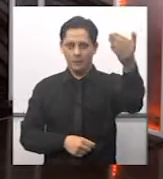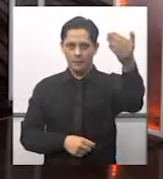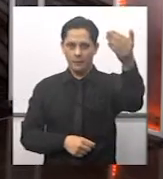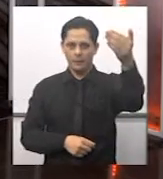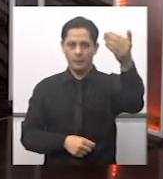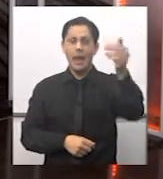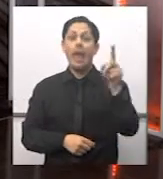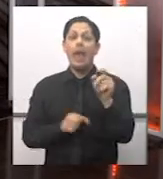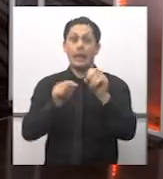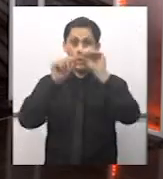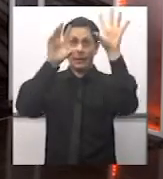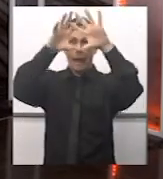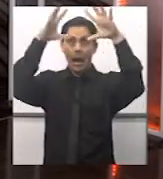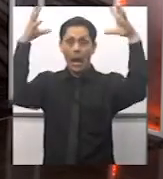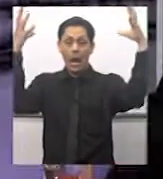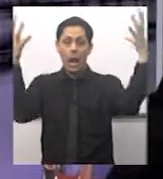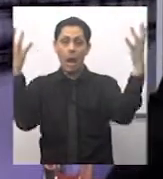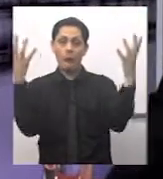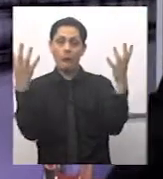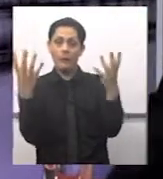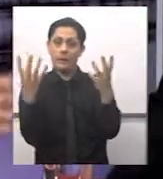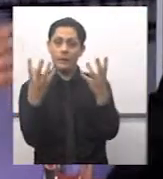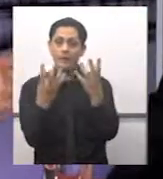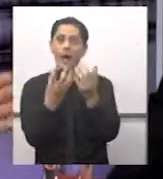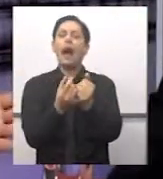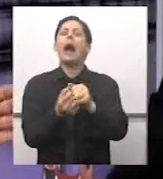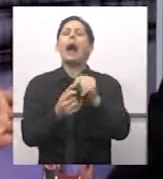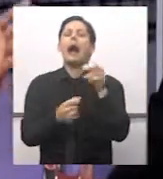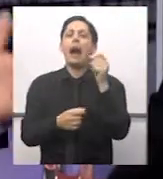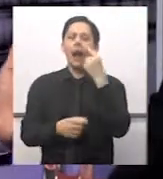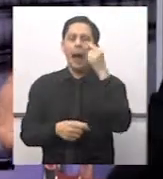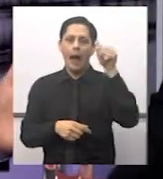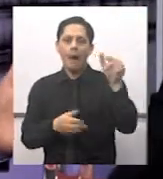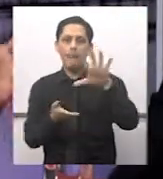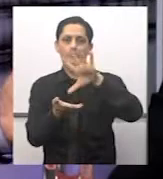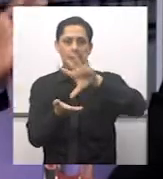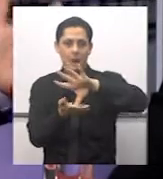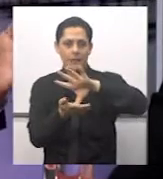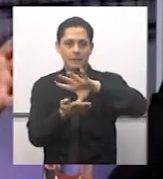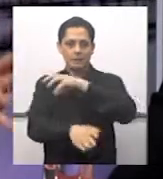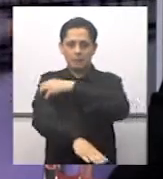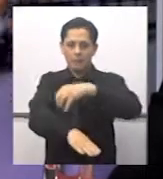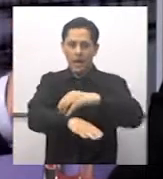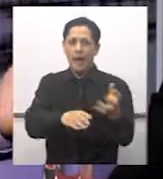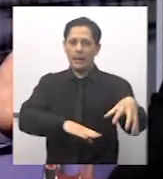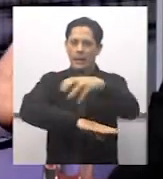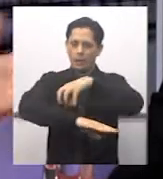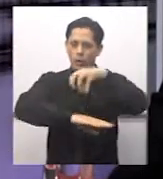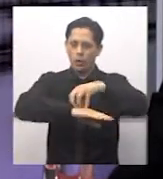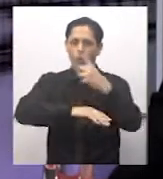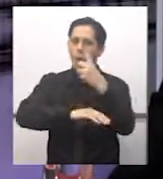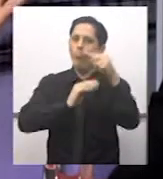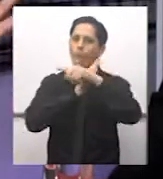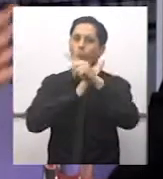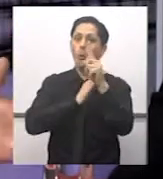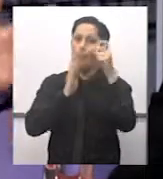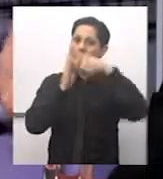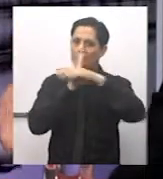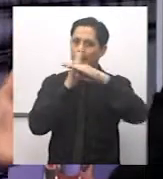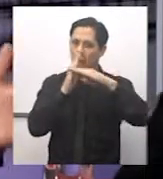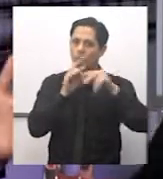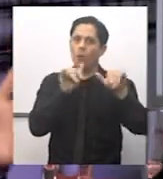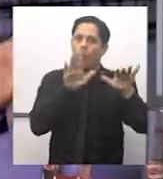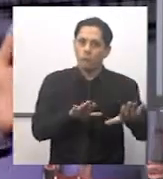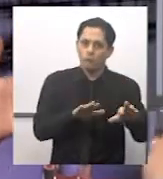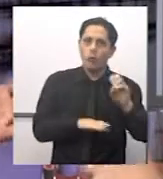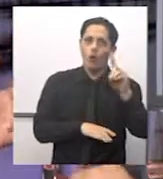país. Con todo lo que le he contado, a la región lo golpea mucho un mes y medio teniendo parado a Codelco. A cualquier región del país que tenga